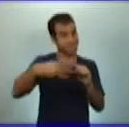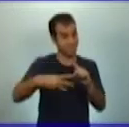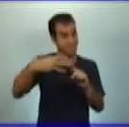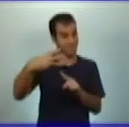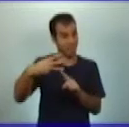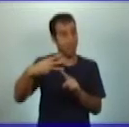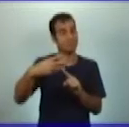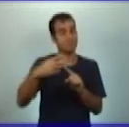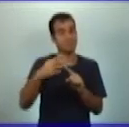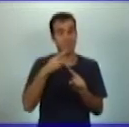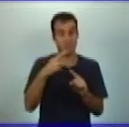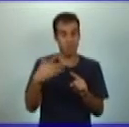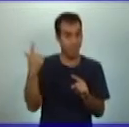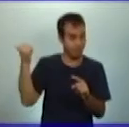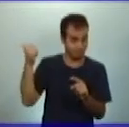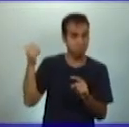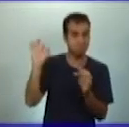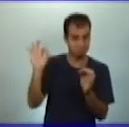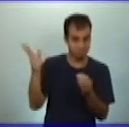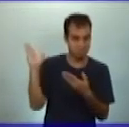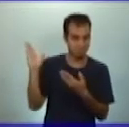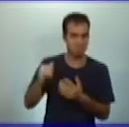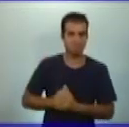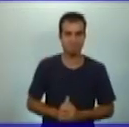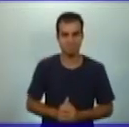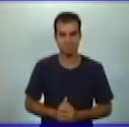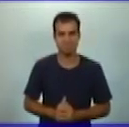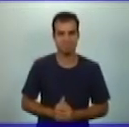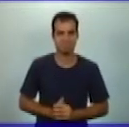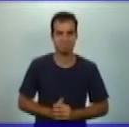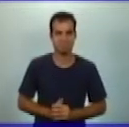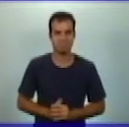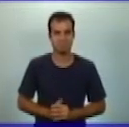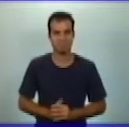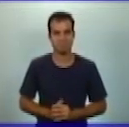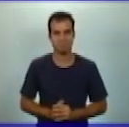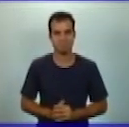tiene 3 niveles de energía.